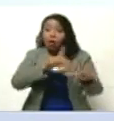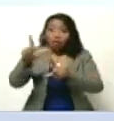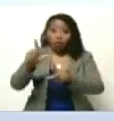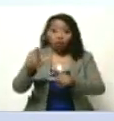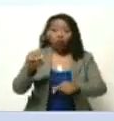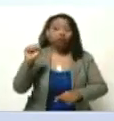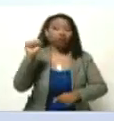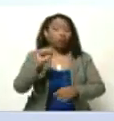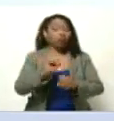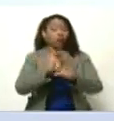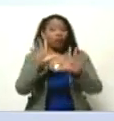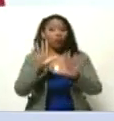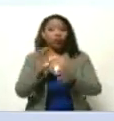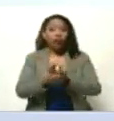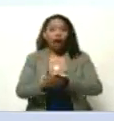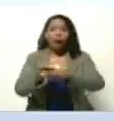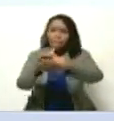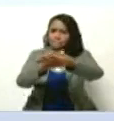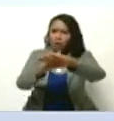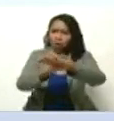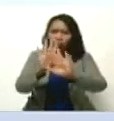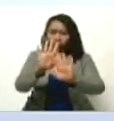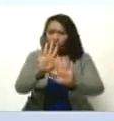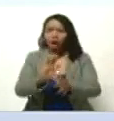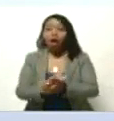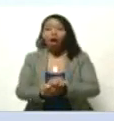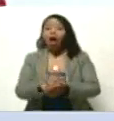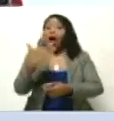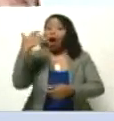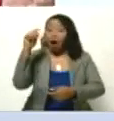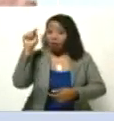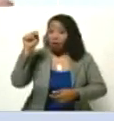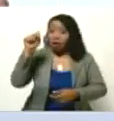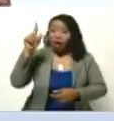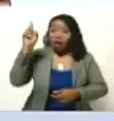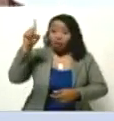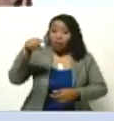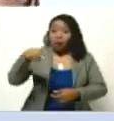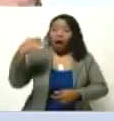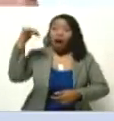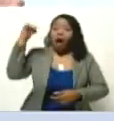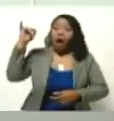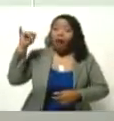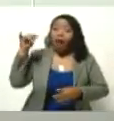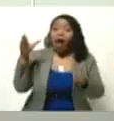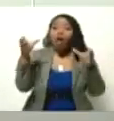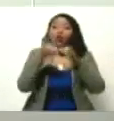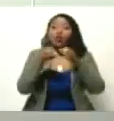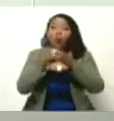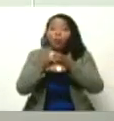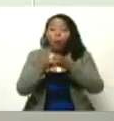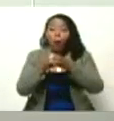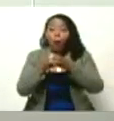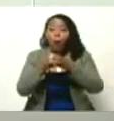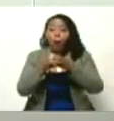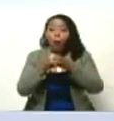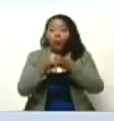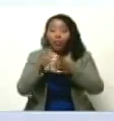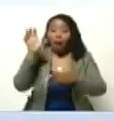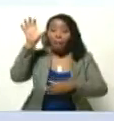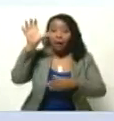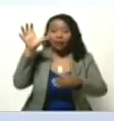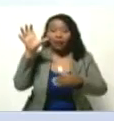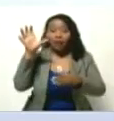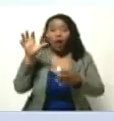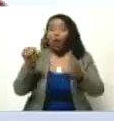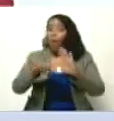Lisandro. Perdón, inclusive cuando nosotros sumamos al gran polo patriótico, que también es un factor de